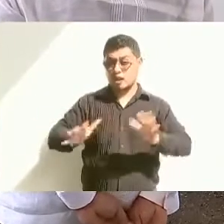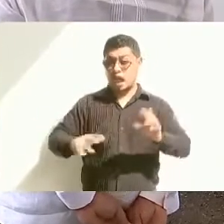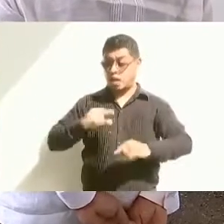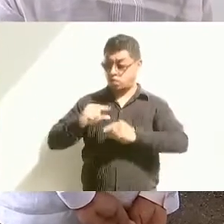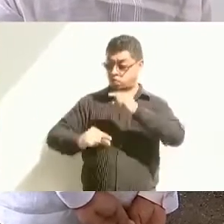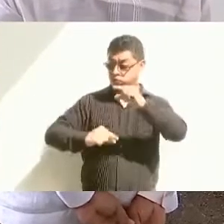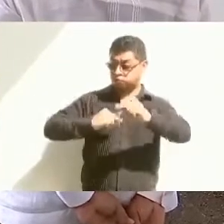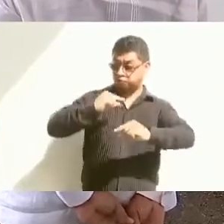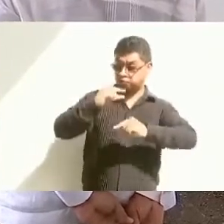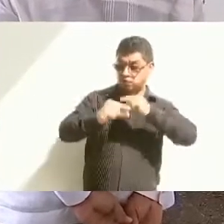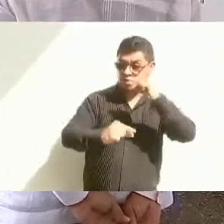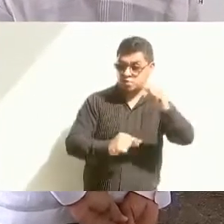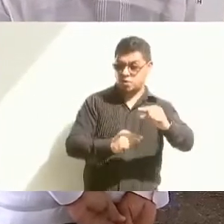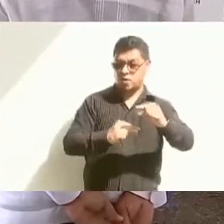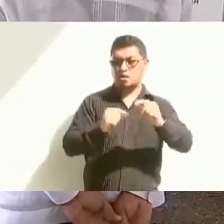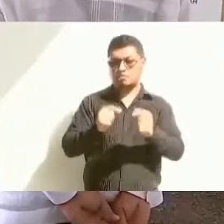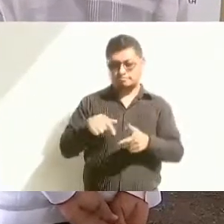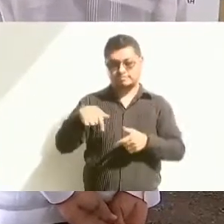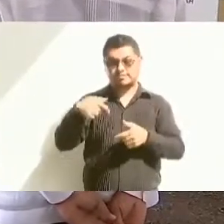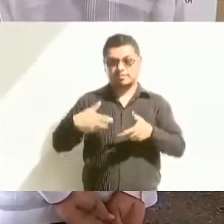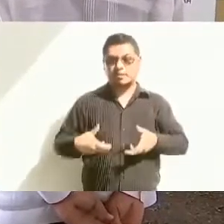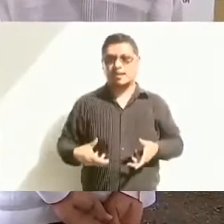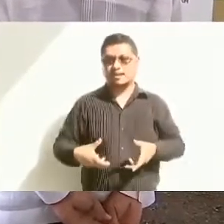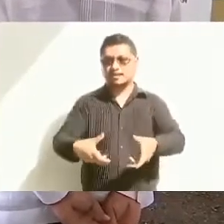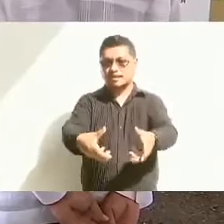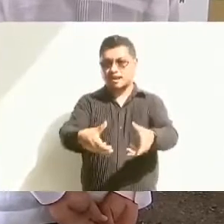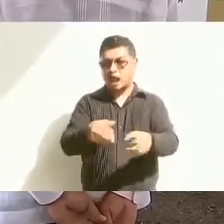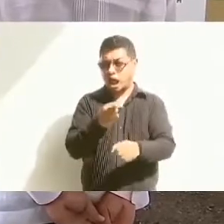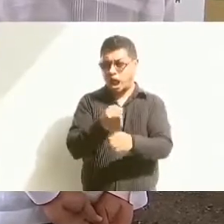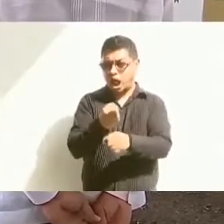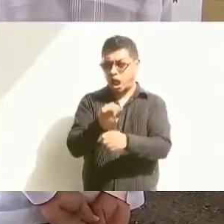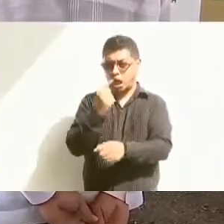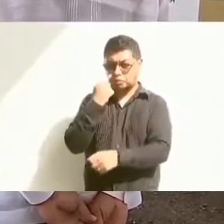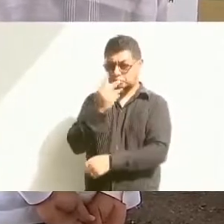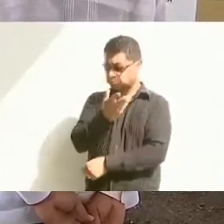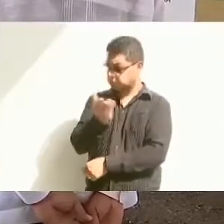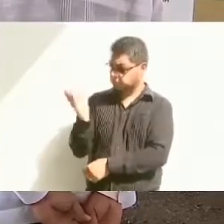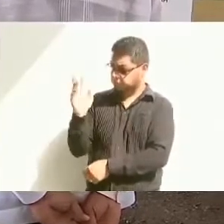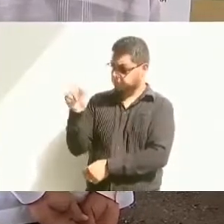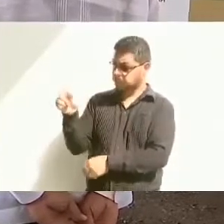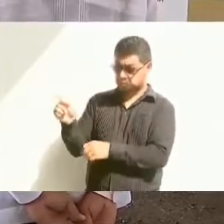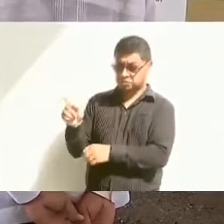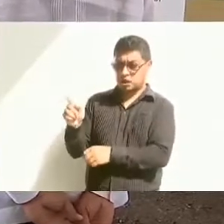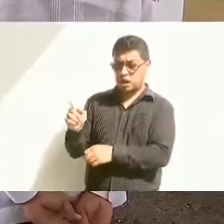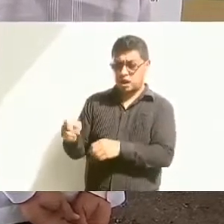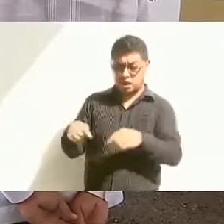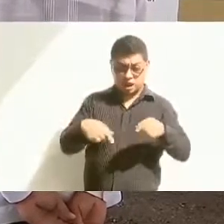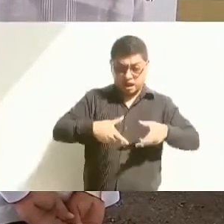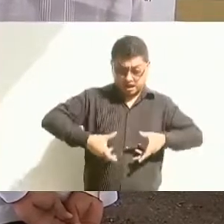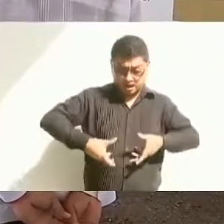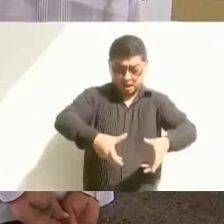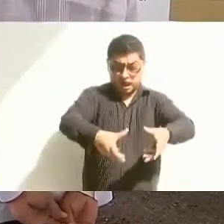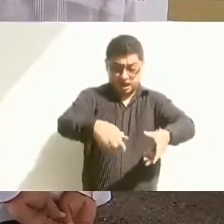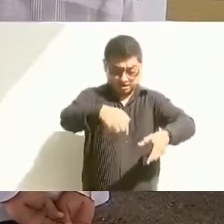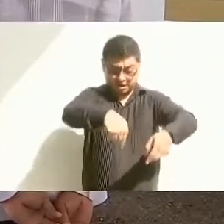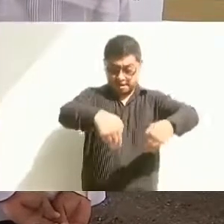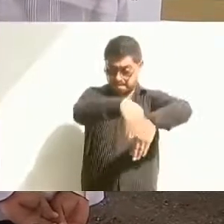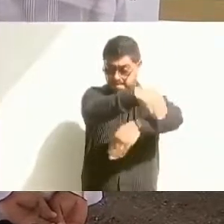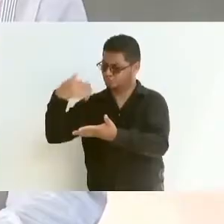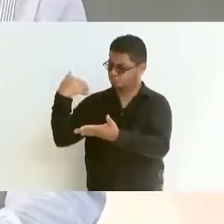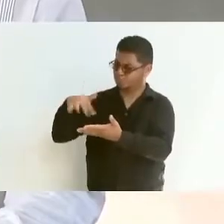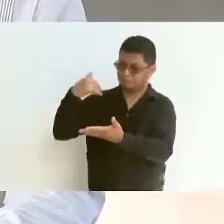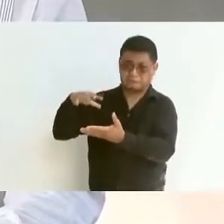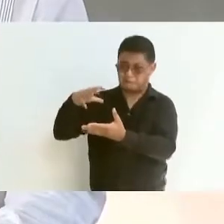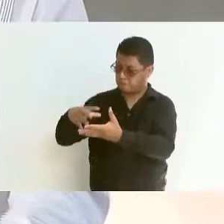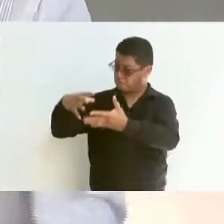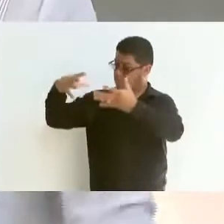instancias de gobierno y destacó que el Tren Maya va a comunicar 50 grandes ciudades, que es una región única en el mundo.